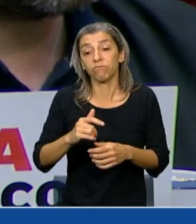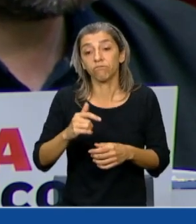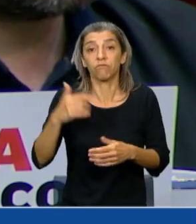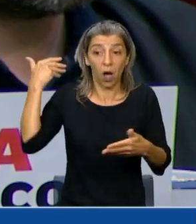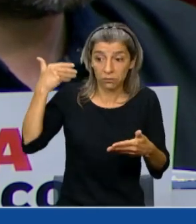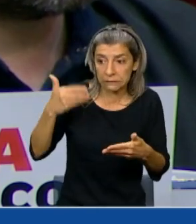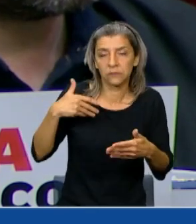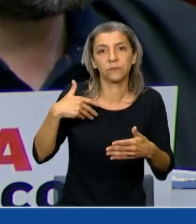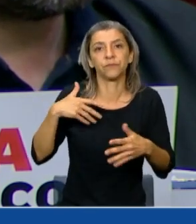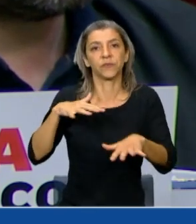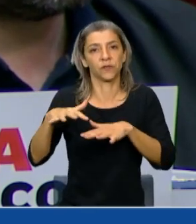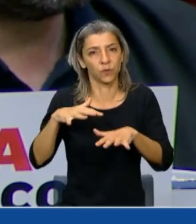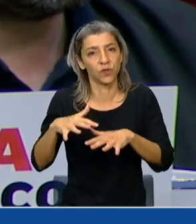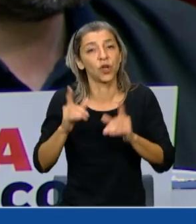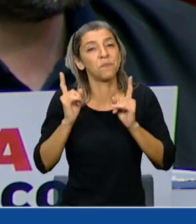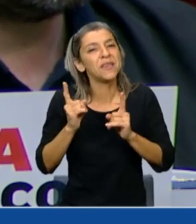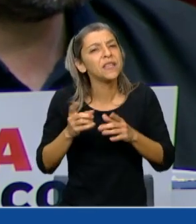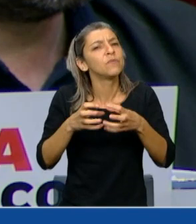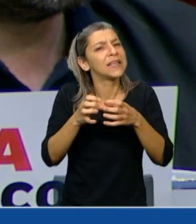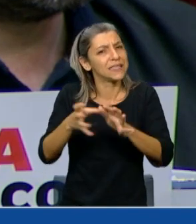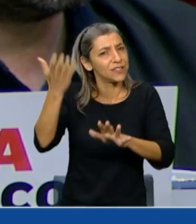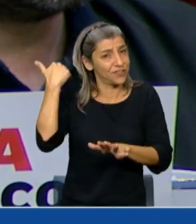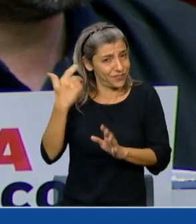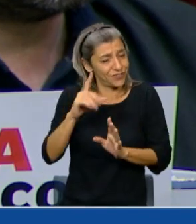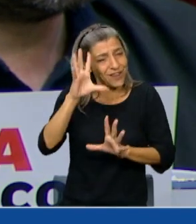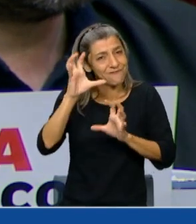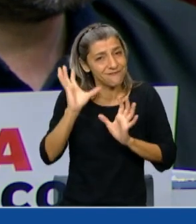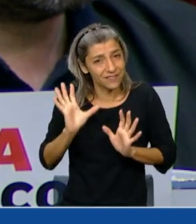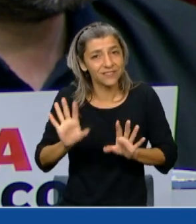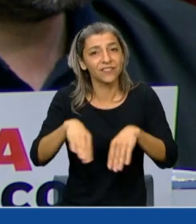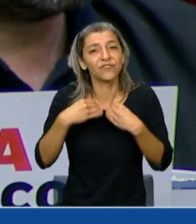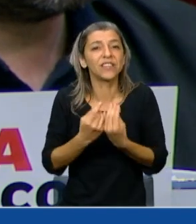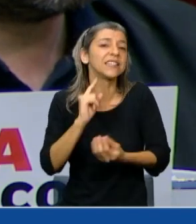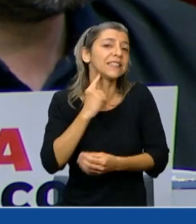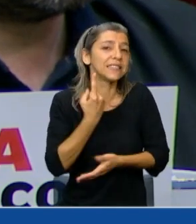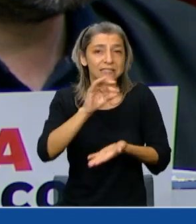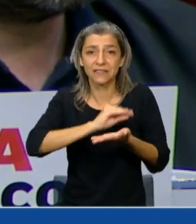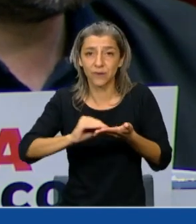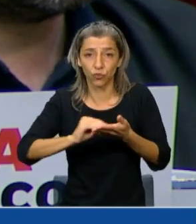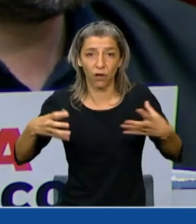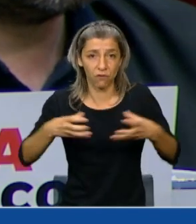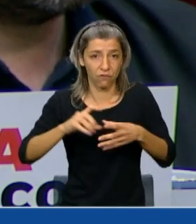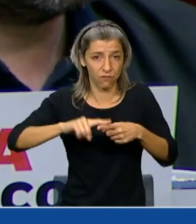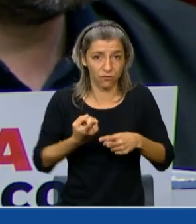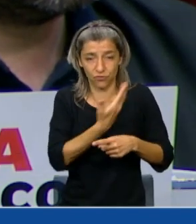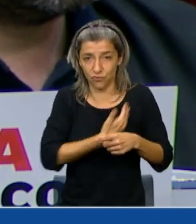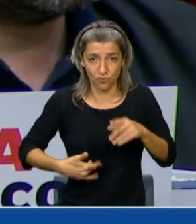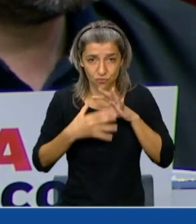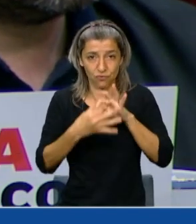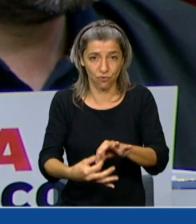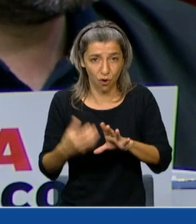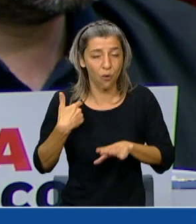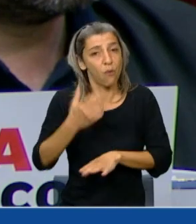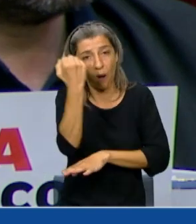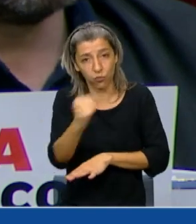a recordar también que en esa sesión hubo 13 diputados ausentes del oficialismo que permitió que Juntos por